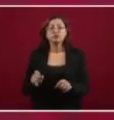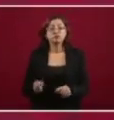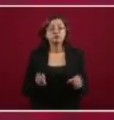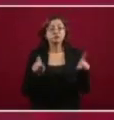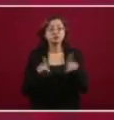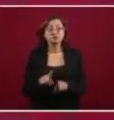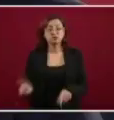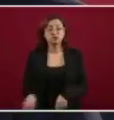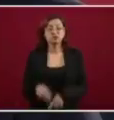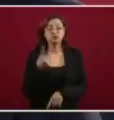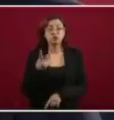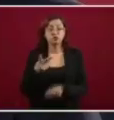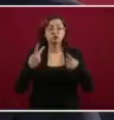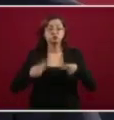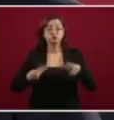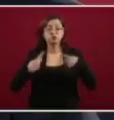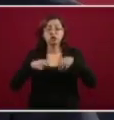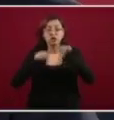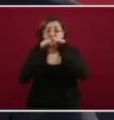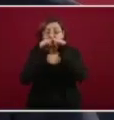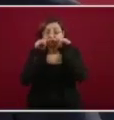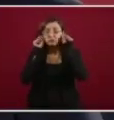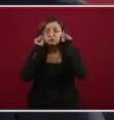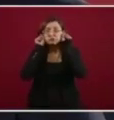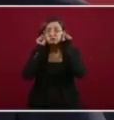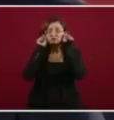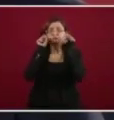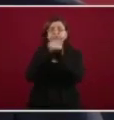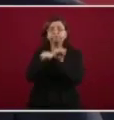amordazadas. No podemos adelantar